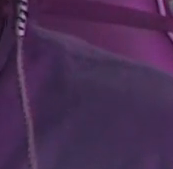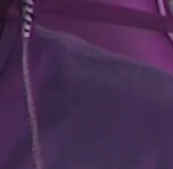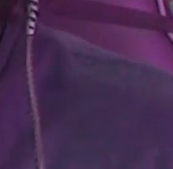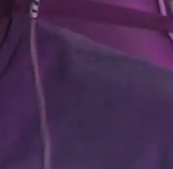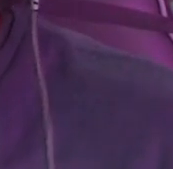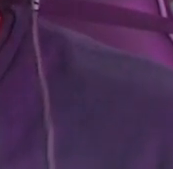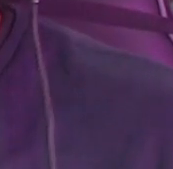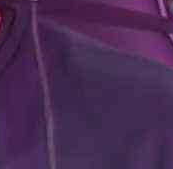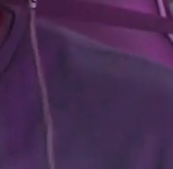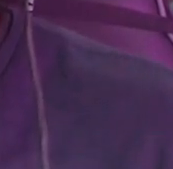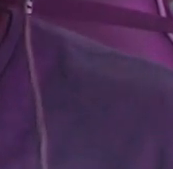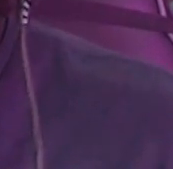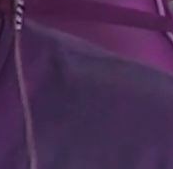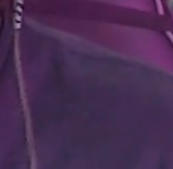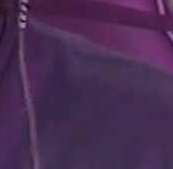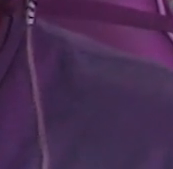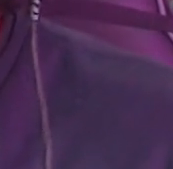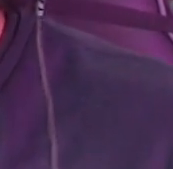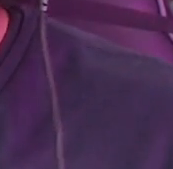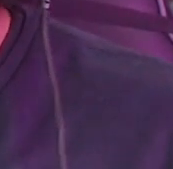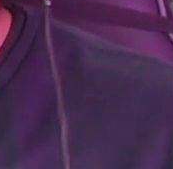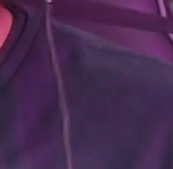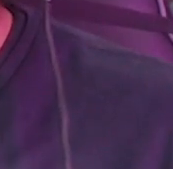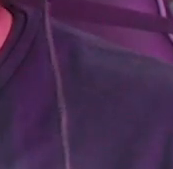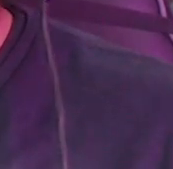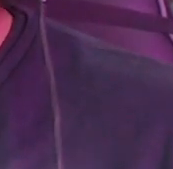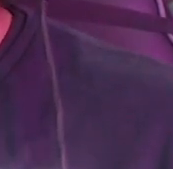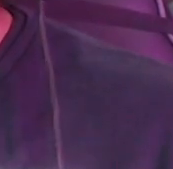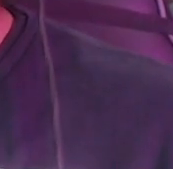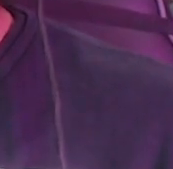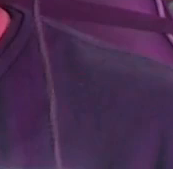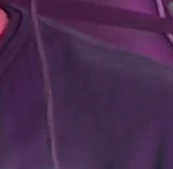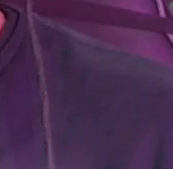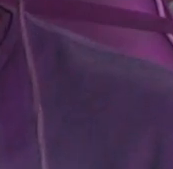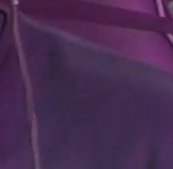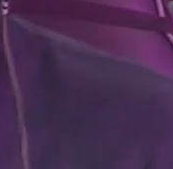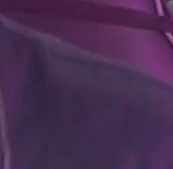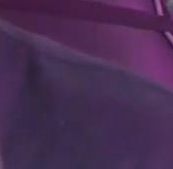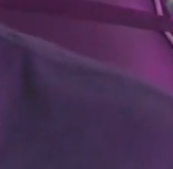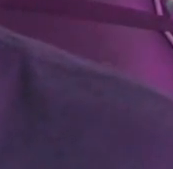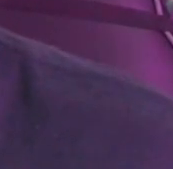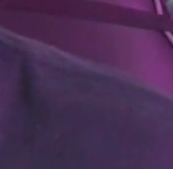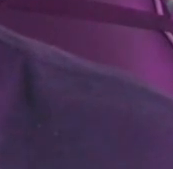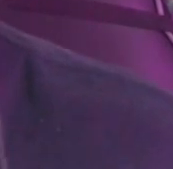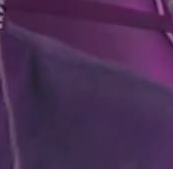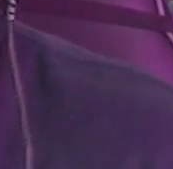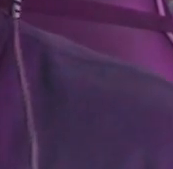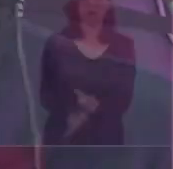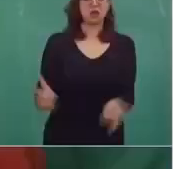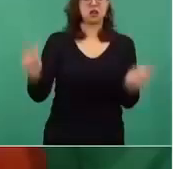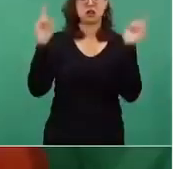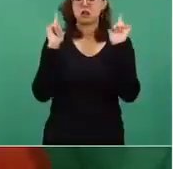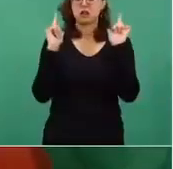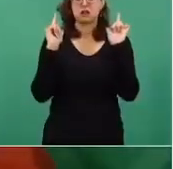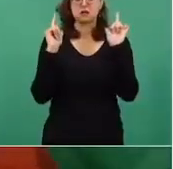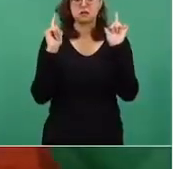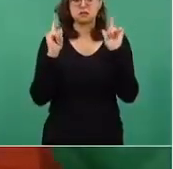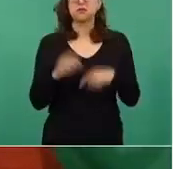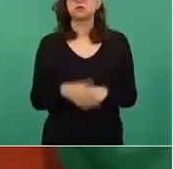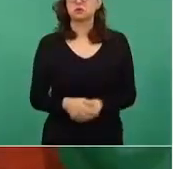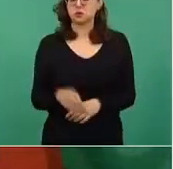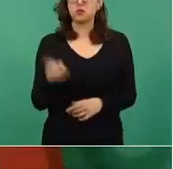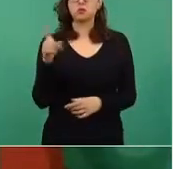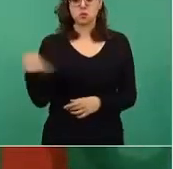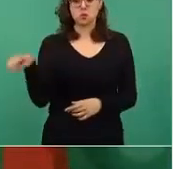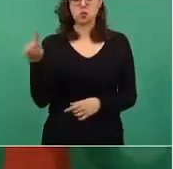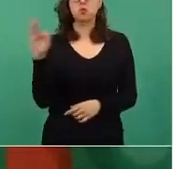la derecha está a grite y grite tirando escupitajos hacia el cielo cayéndose les en la cara y sobre